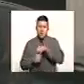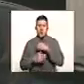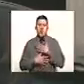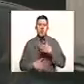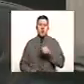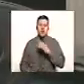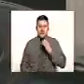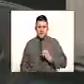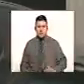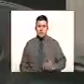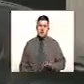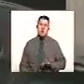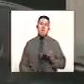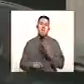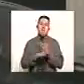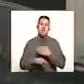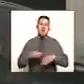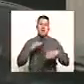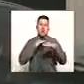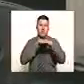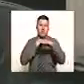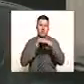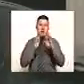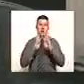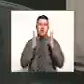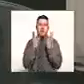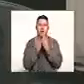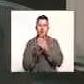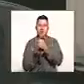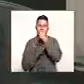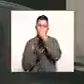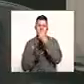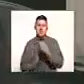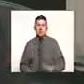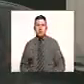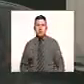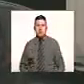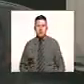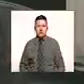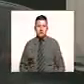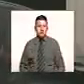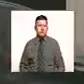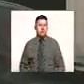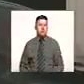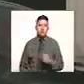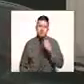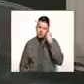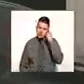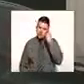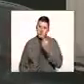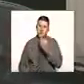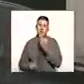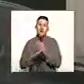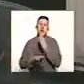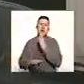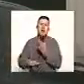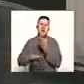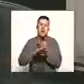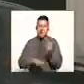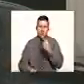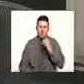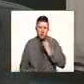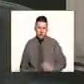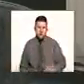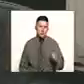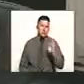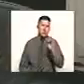cualquier ciudadano pueda pedir en igualdad de condiciones a un congresista una inversión para su región, y para que la pida quien la pida, un